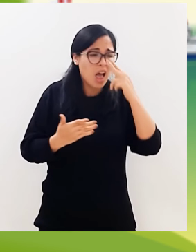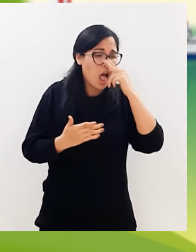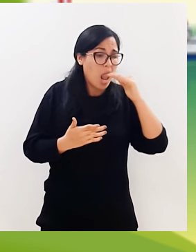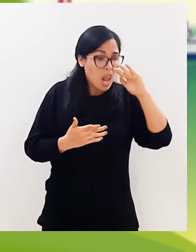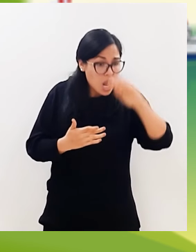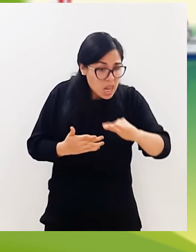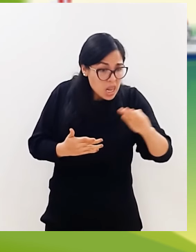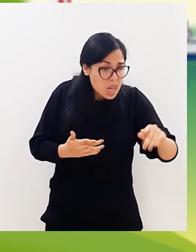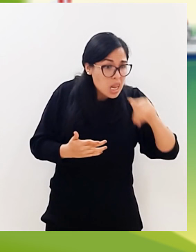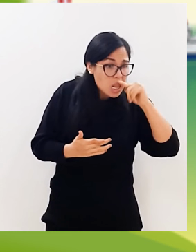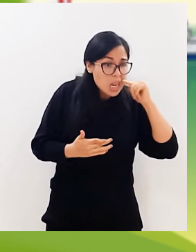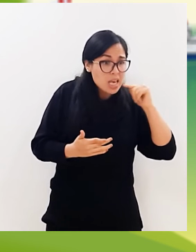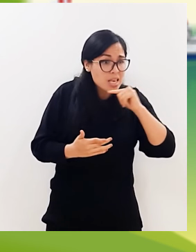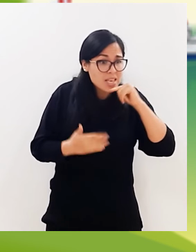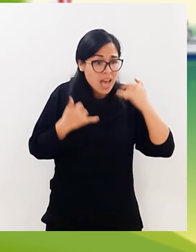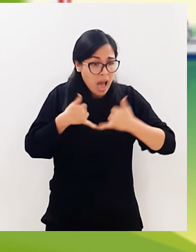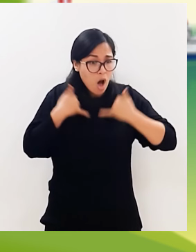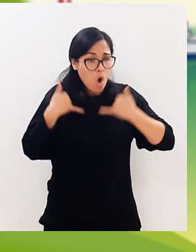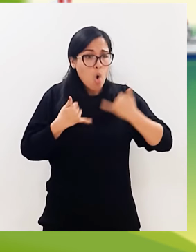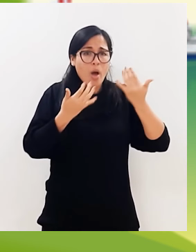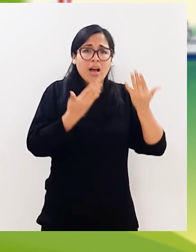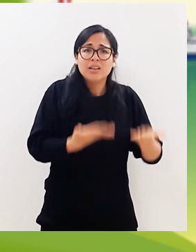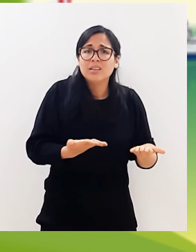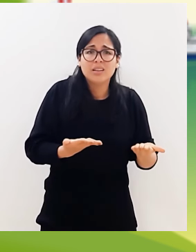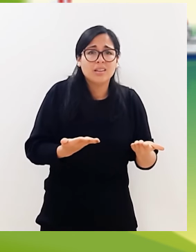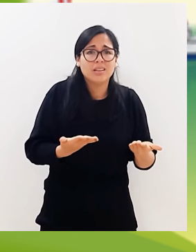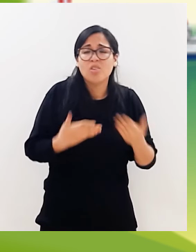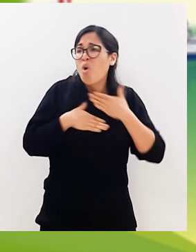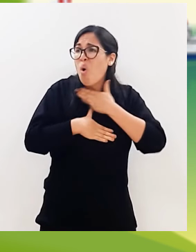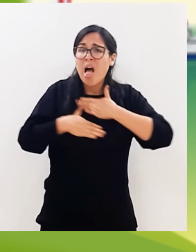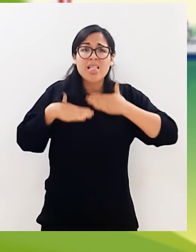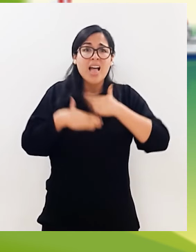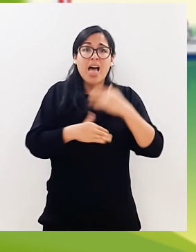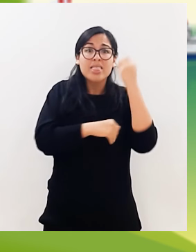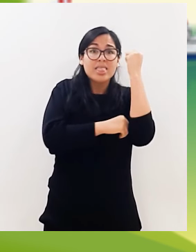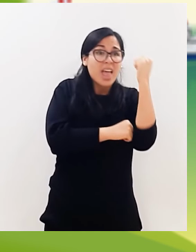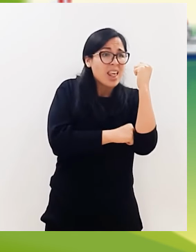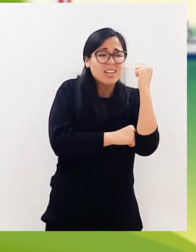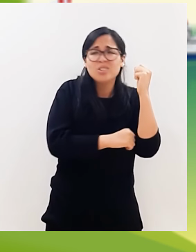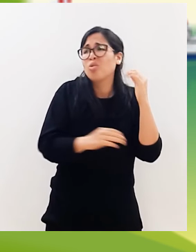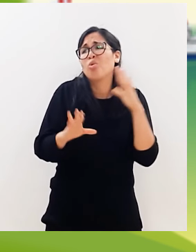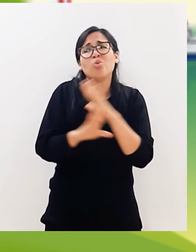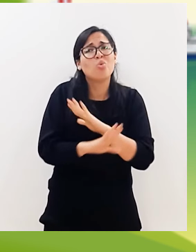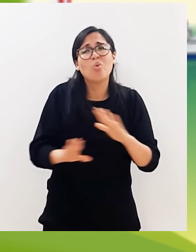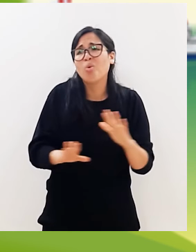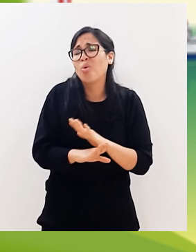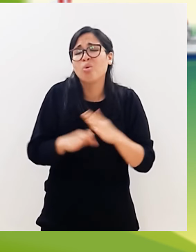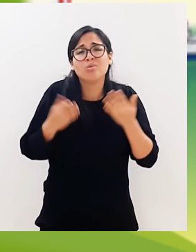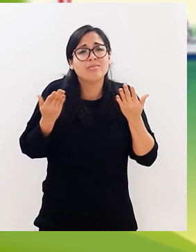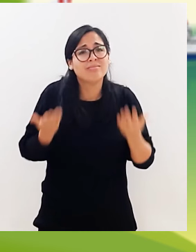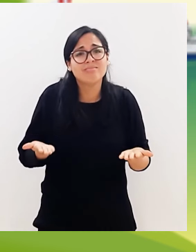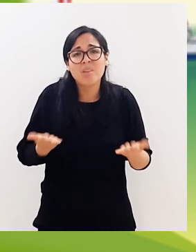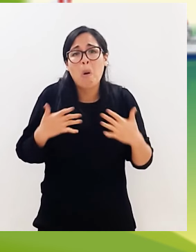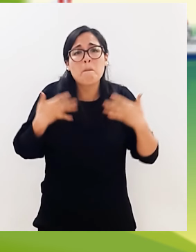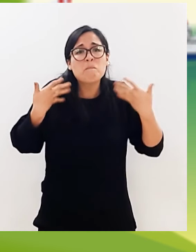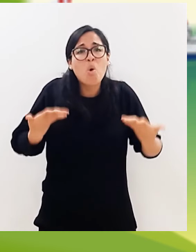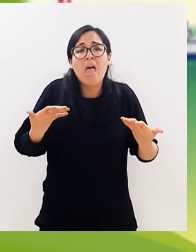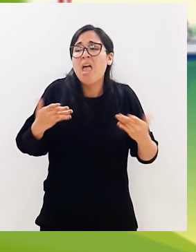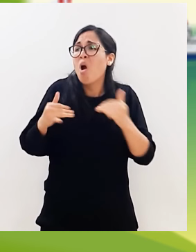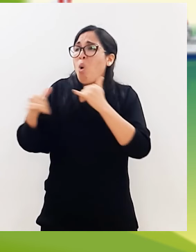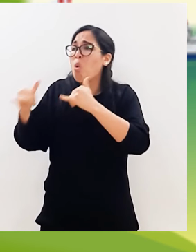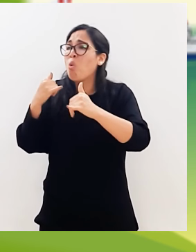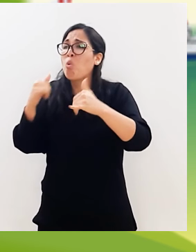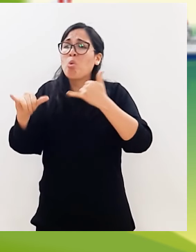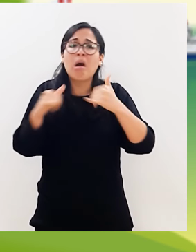niñas, niños y adolescentes Que no disfrutan de todos sus derechos No pueden